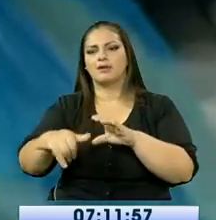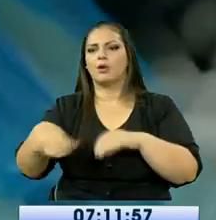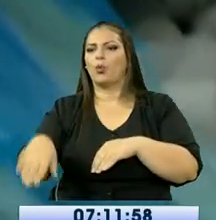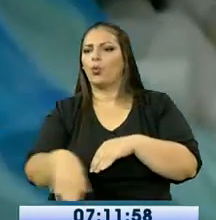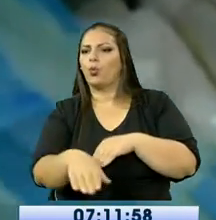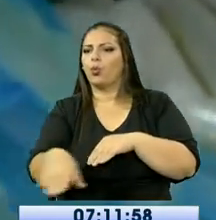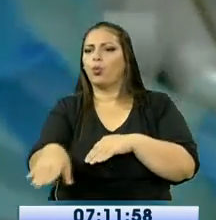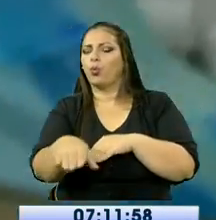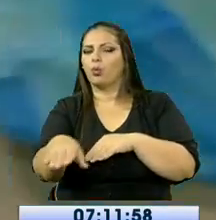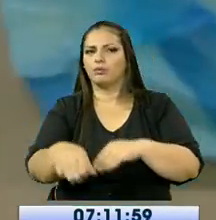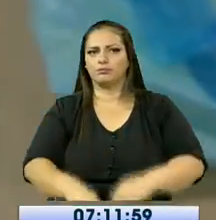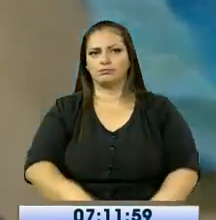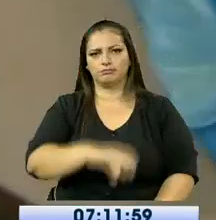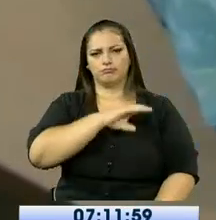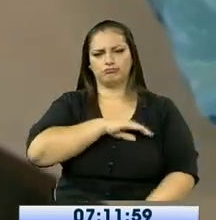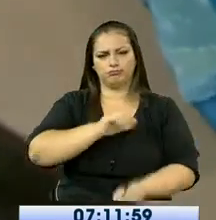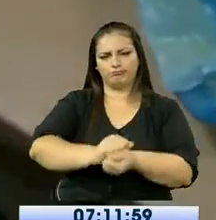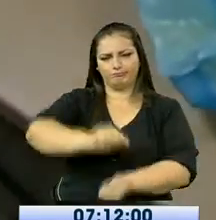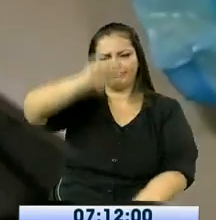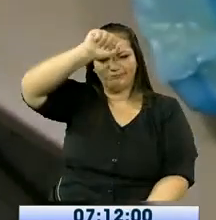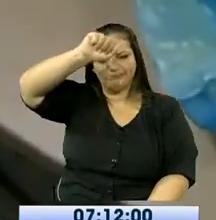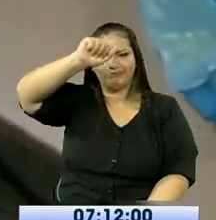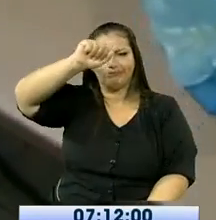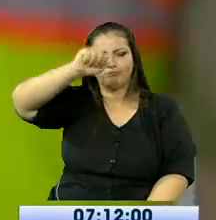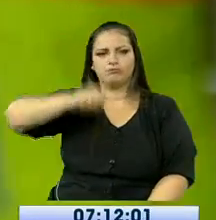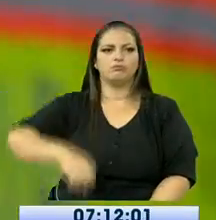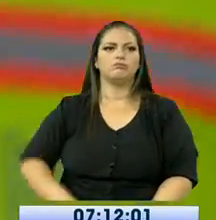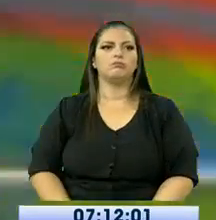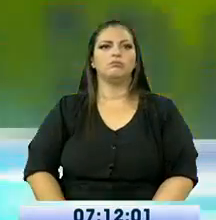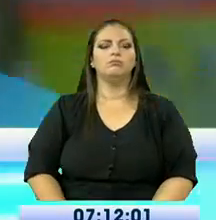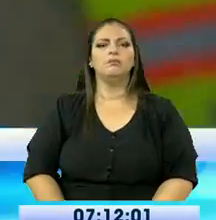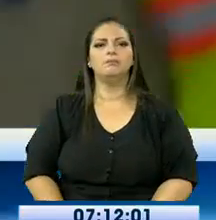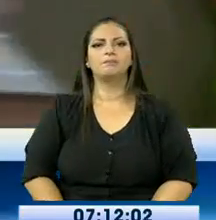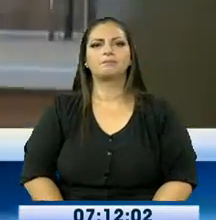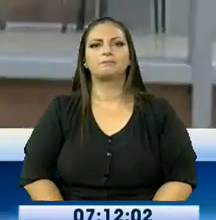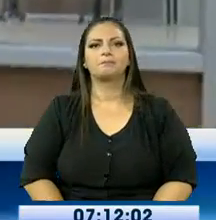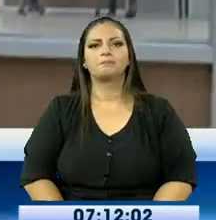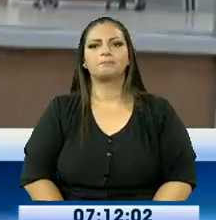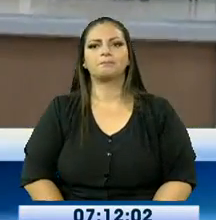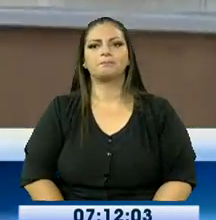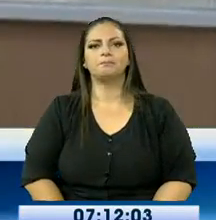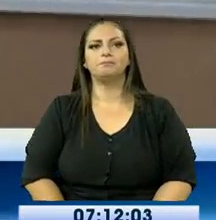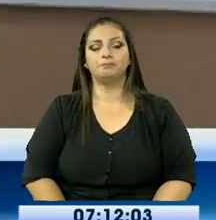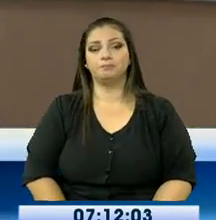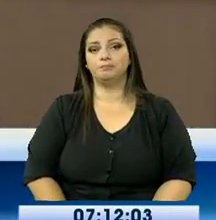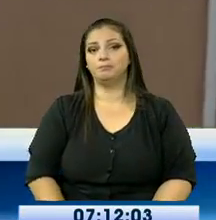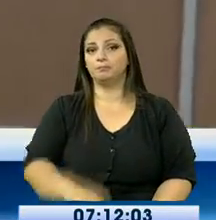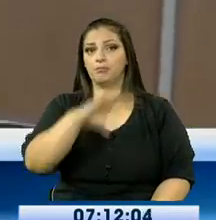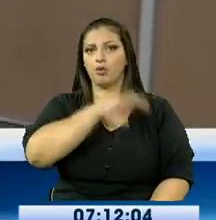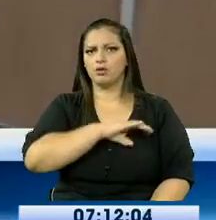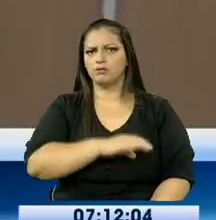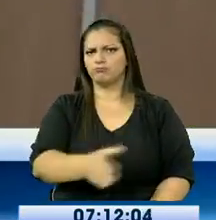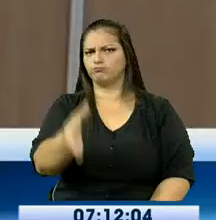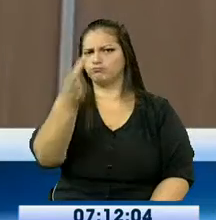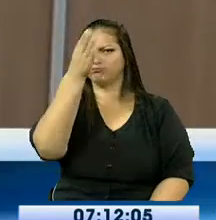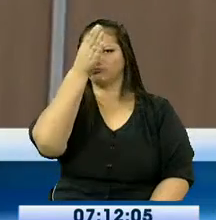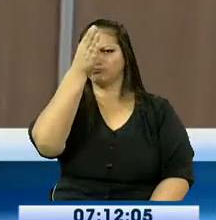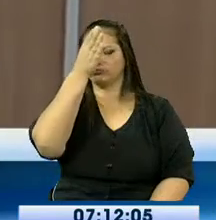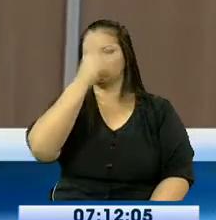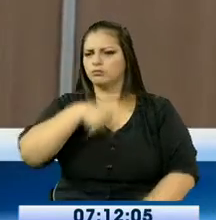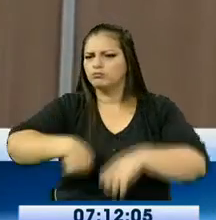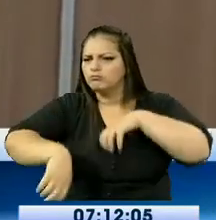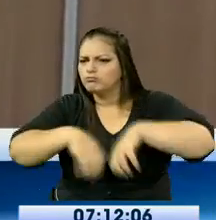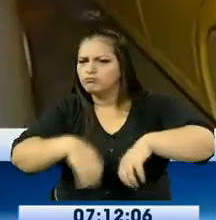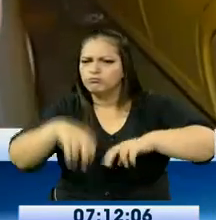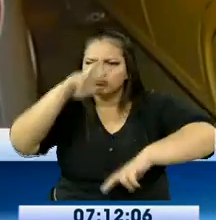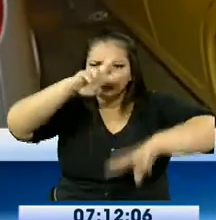El decomiso de aproximadamente 2 kilos de droga se efectuó en base a trabajos de inteligencia por parte de la